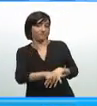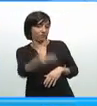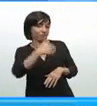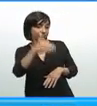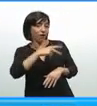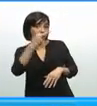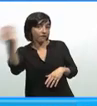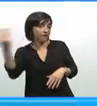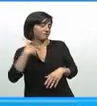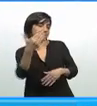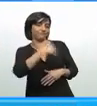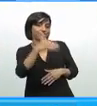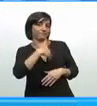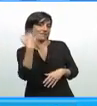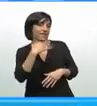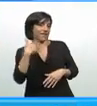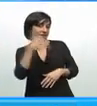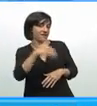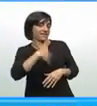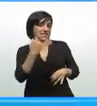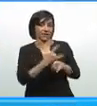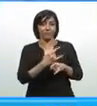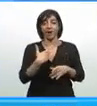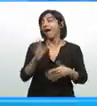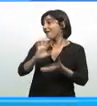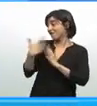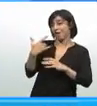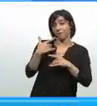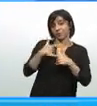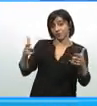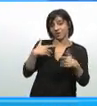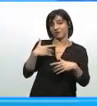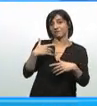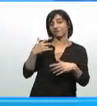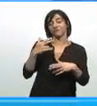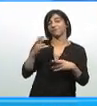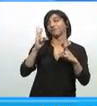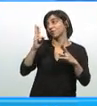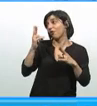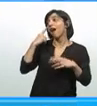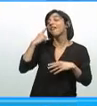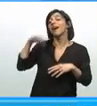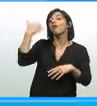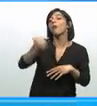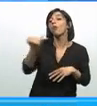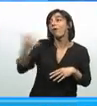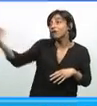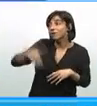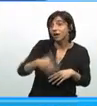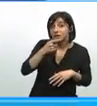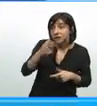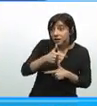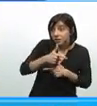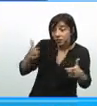¿viste? ¿Me estoy convirtiendo en la cábala de San Lorenzo o qué? Ojalá, vamos a ver, la próxima del jueves vení, si ganamos no falta nunca